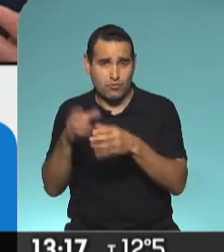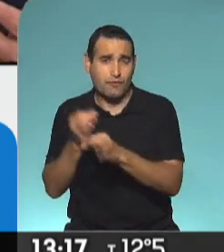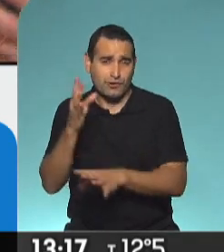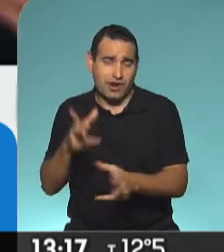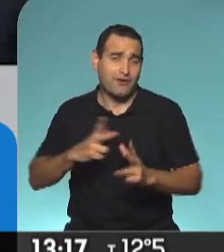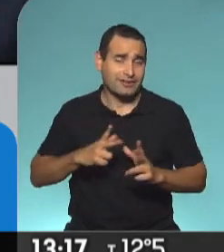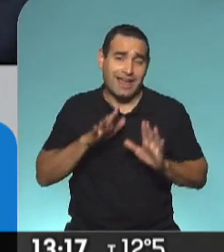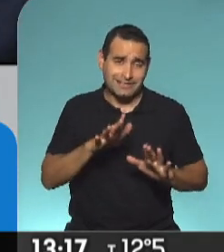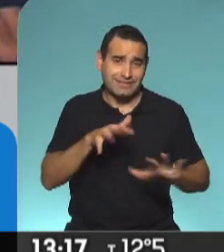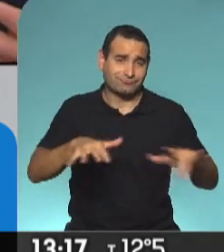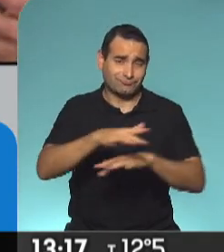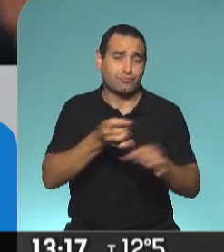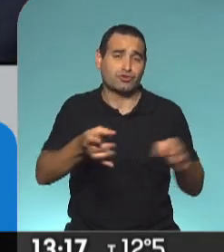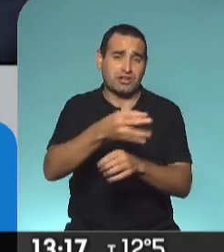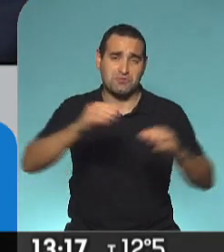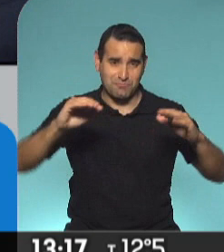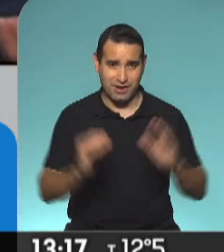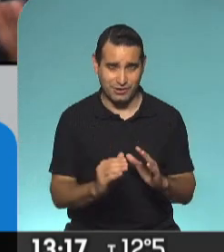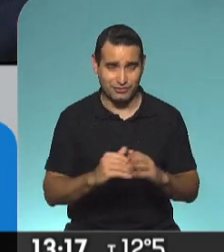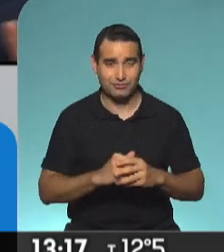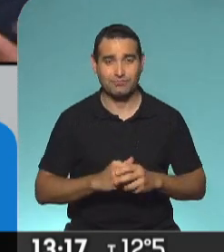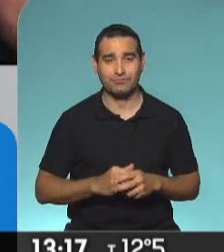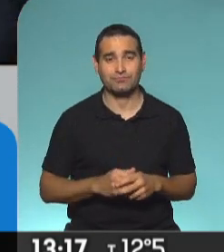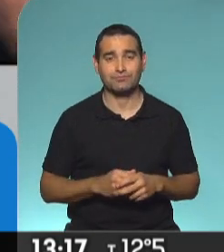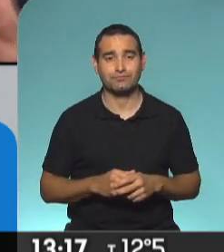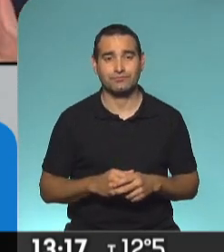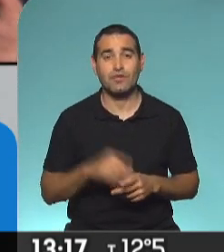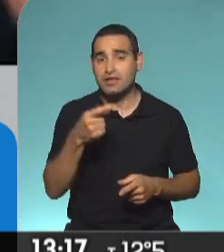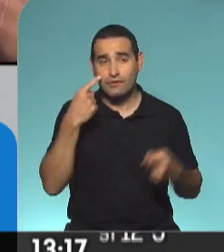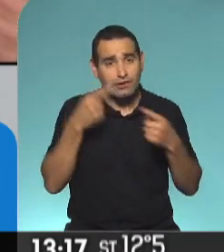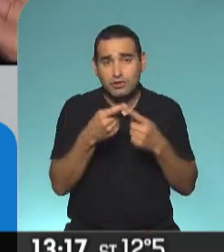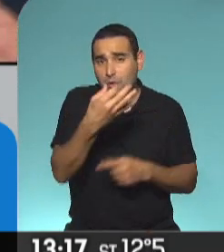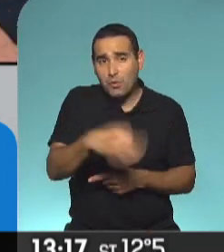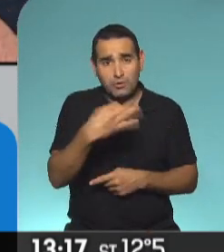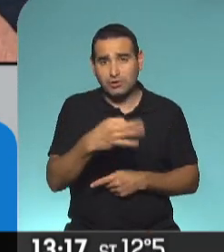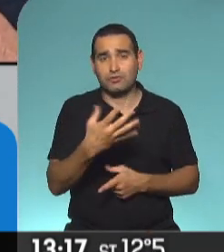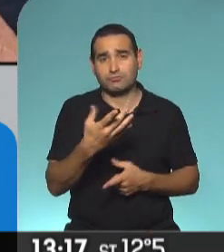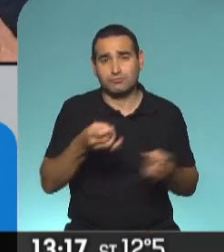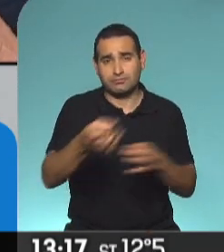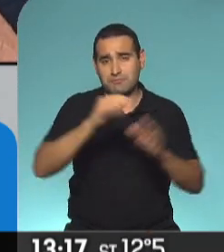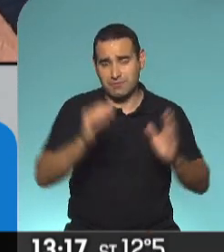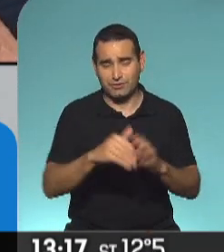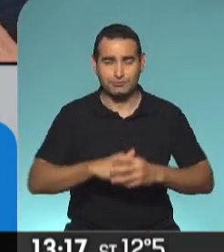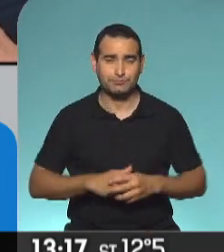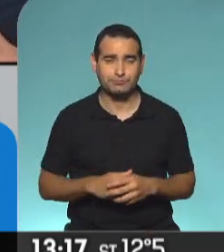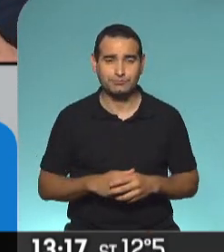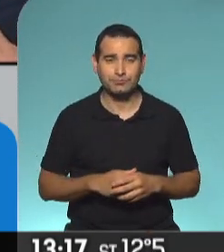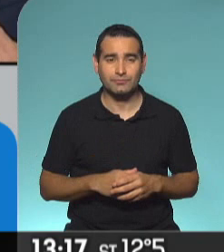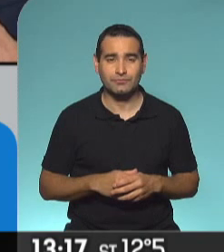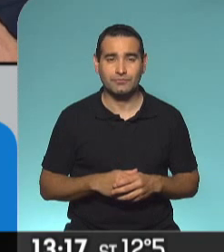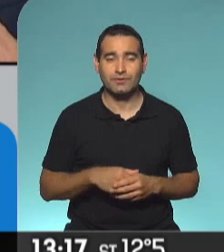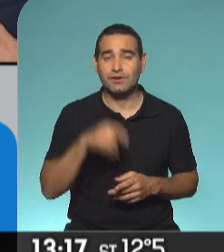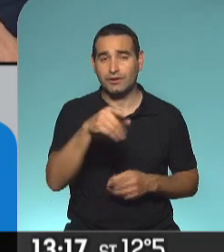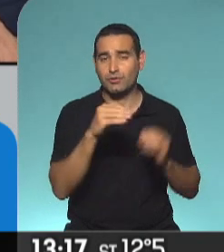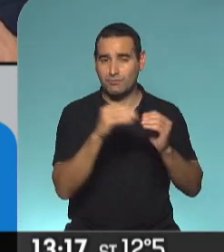se evita el contagio del cbit que es en definitiva lo único que buscamos no es reducir la cantidad de pasajeros ministro lo dejamos en el cierre a